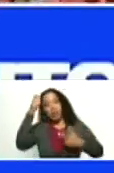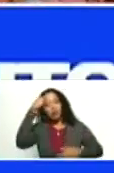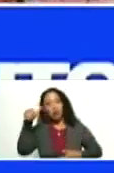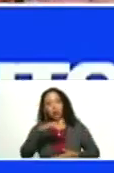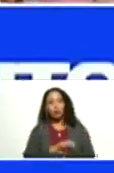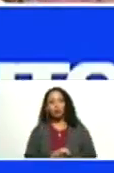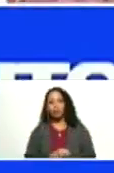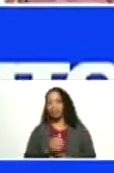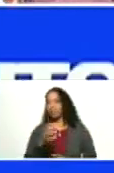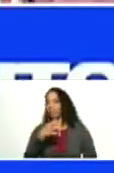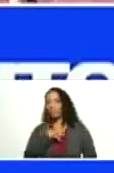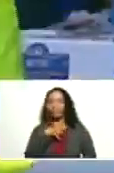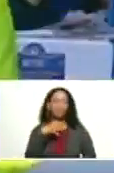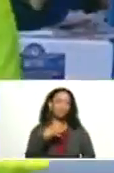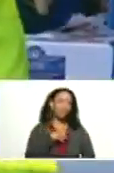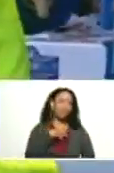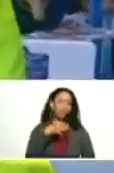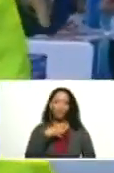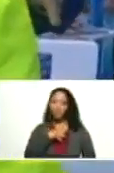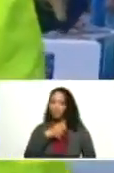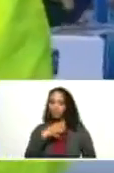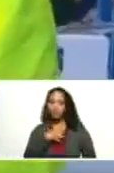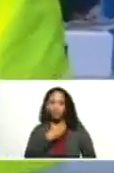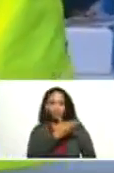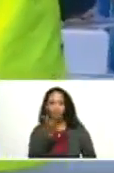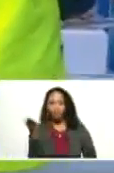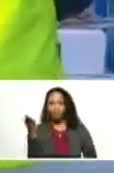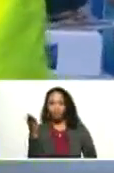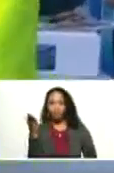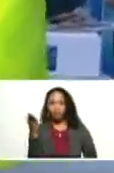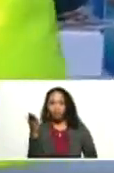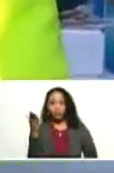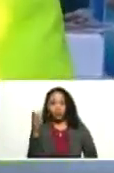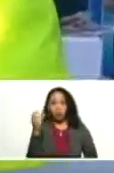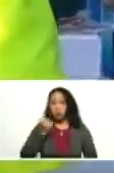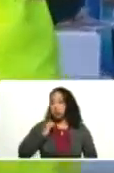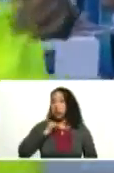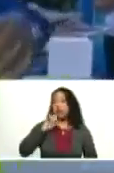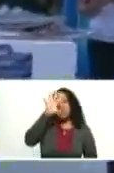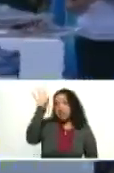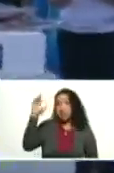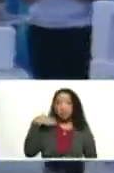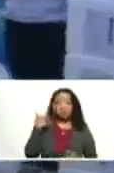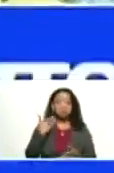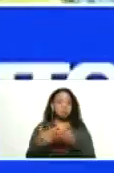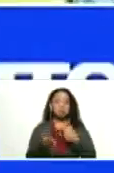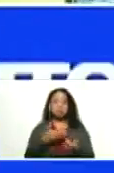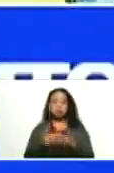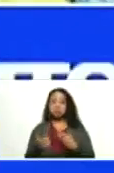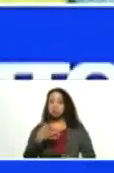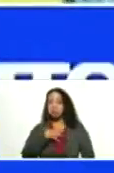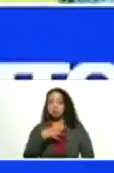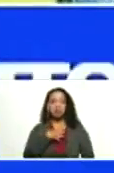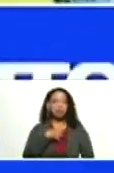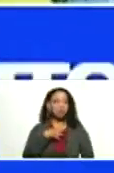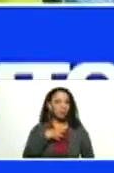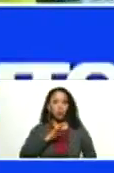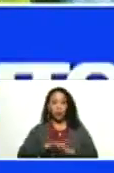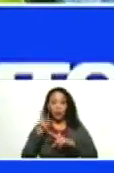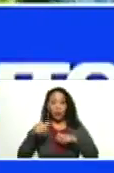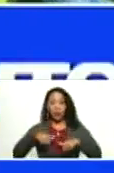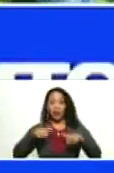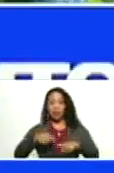No podrán, no han podido ni podrán ustedes, ni desde el país, ni desde mil países, pues. Podrán, esto es una